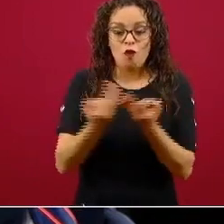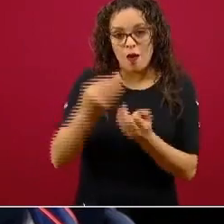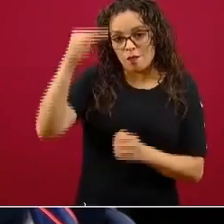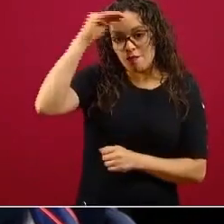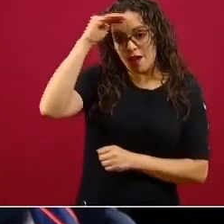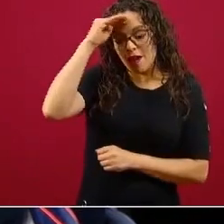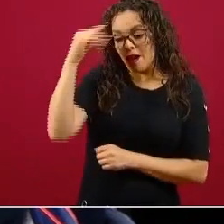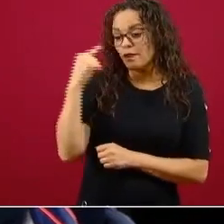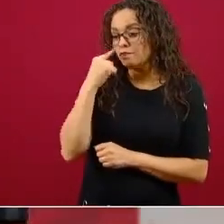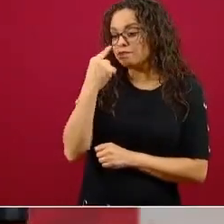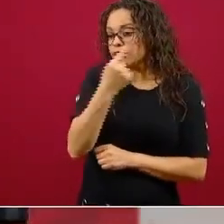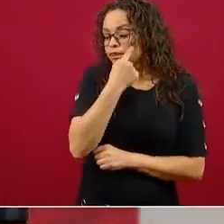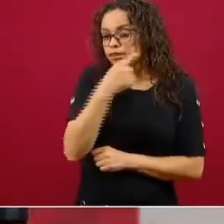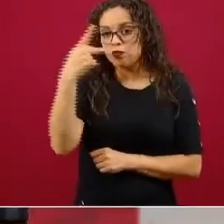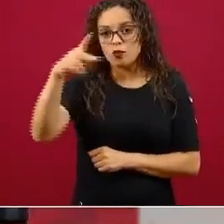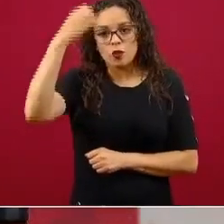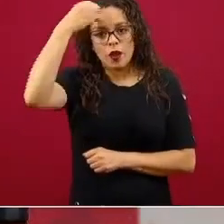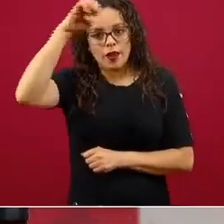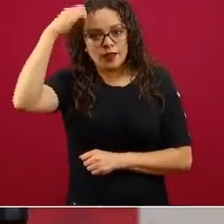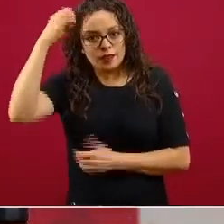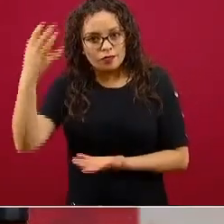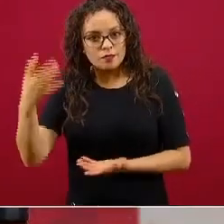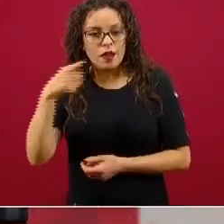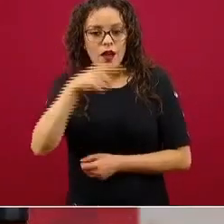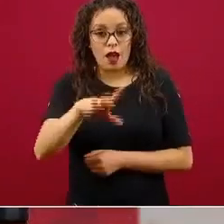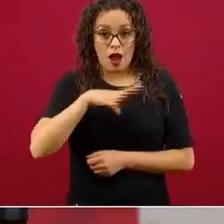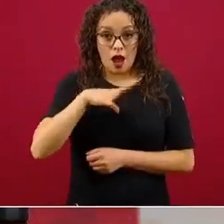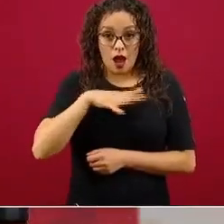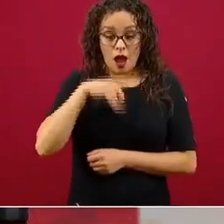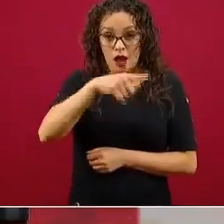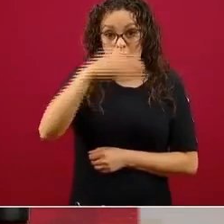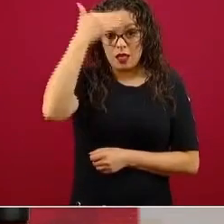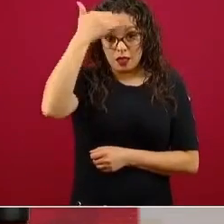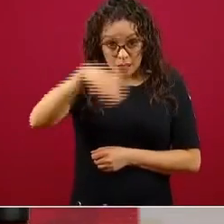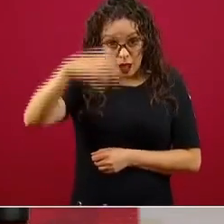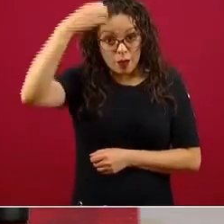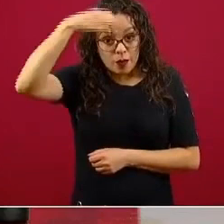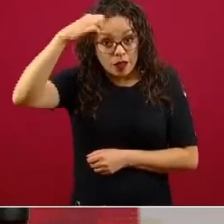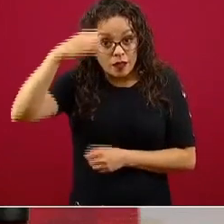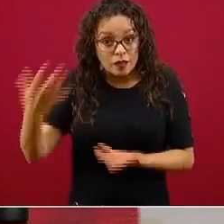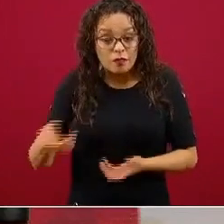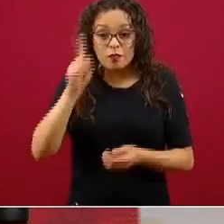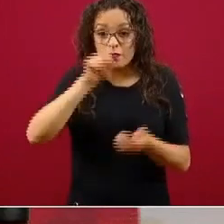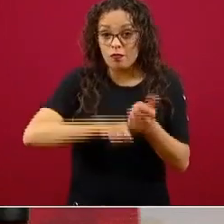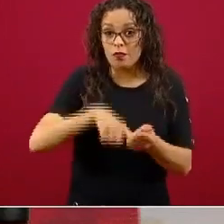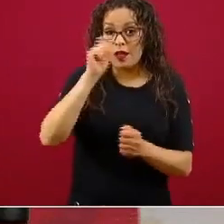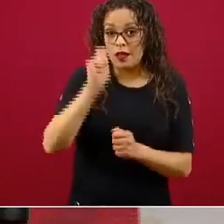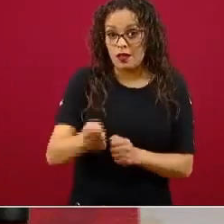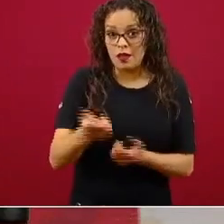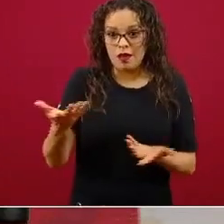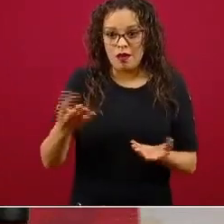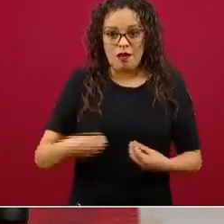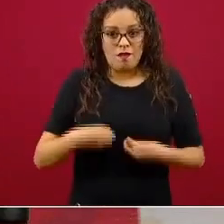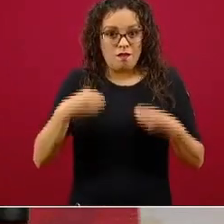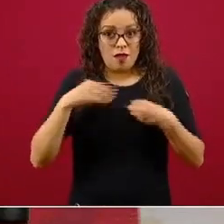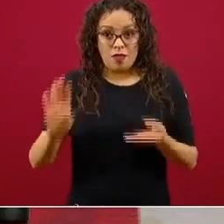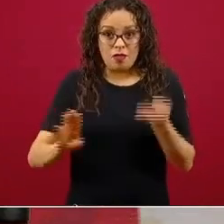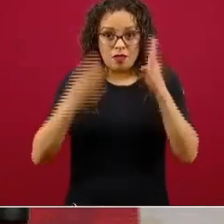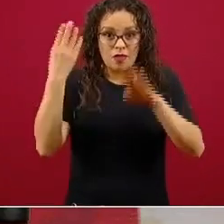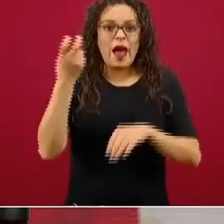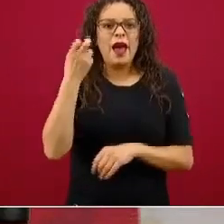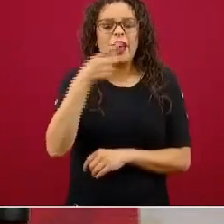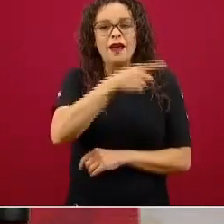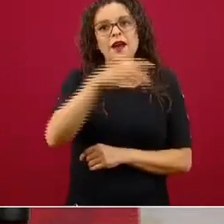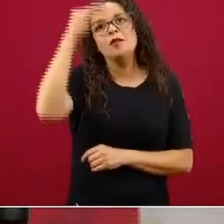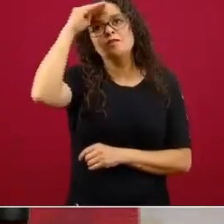experiencia previa, tanto conocimiento como vivencia, como perspectiva del mundo, le llevará a pensar. Y por otro lado,